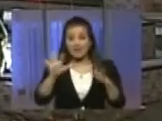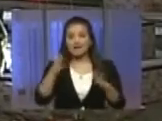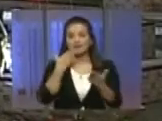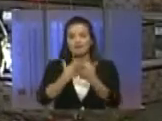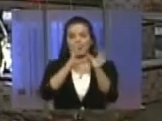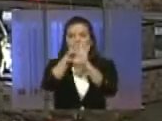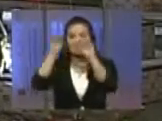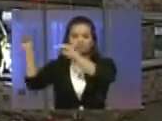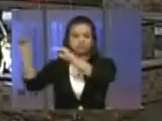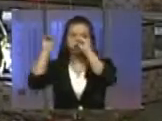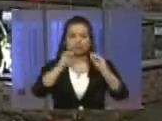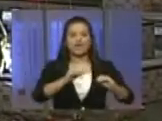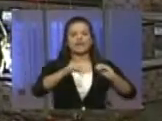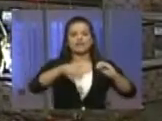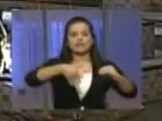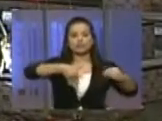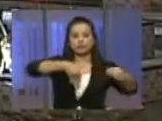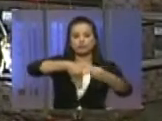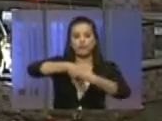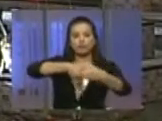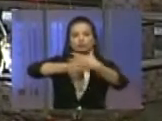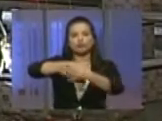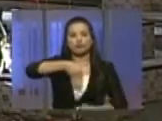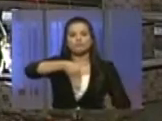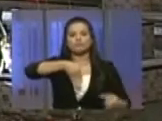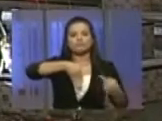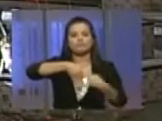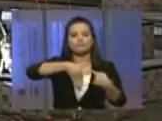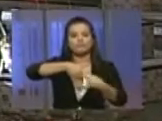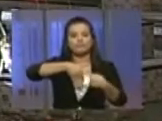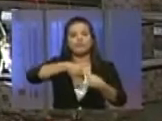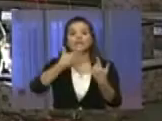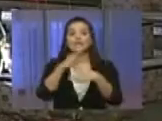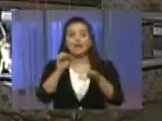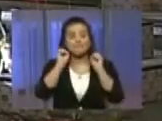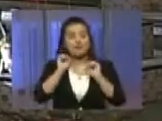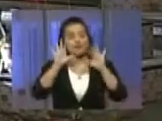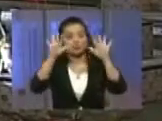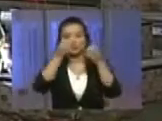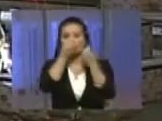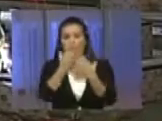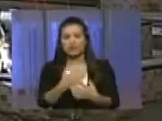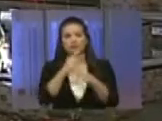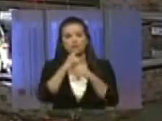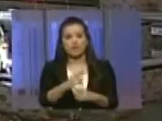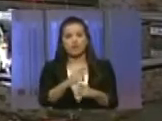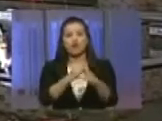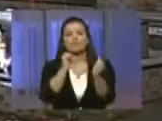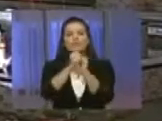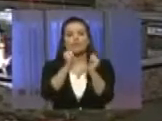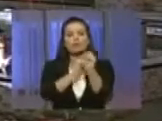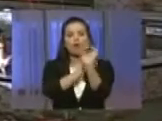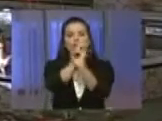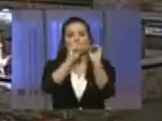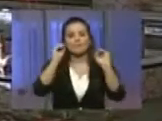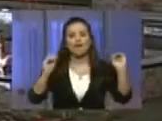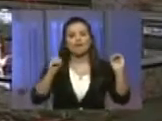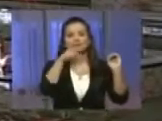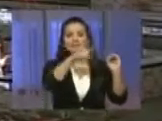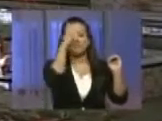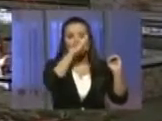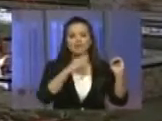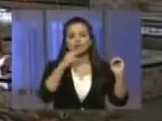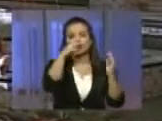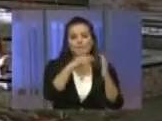están dando de manera maravillosa y exitosa estas olimpiadas río 2016 que